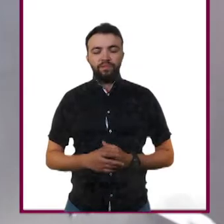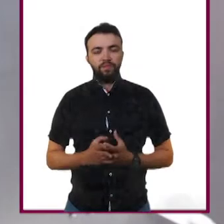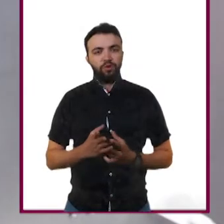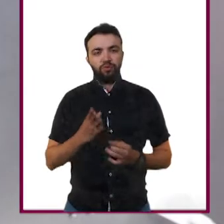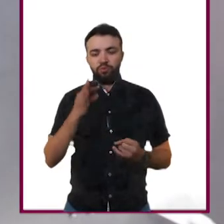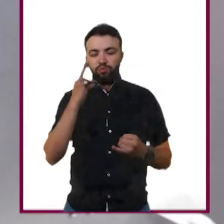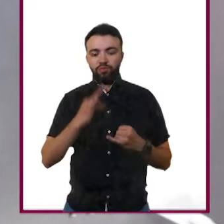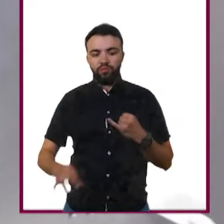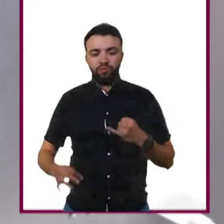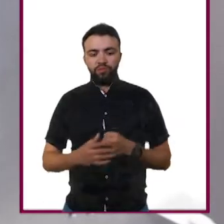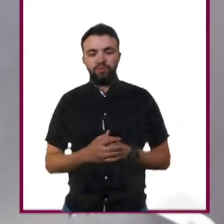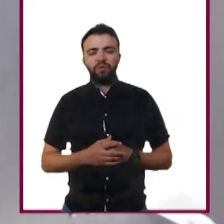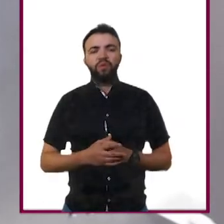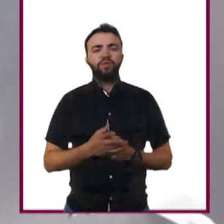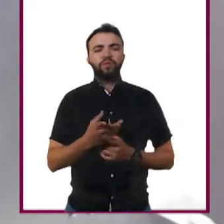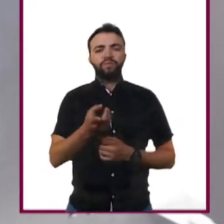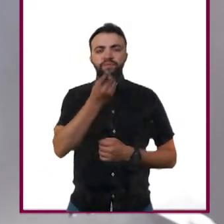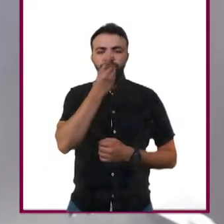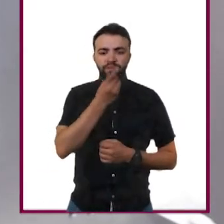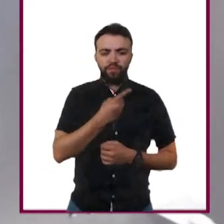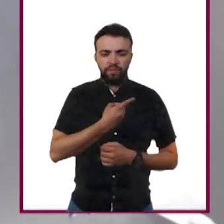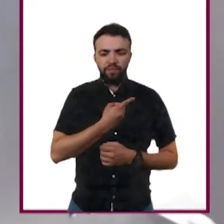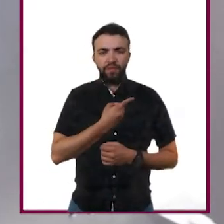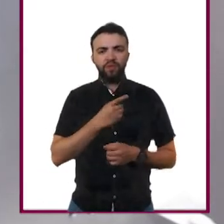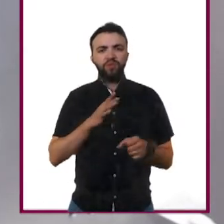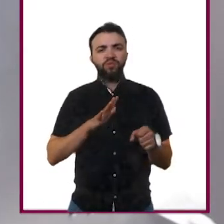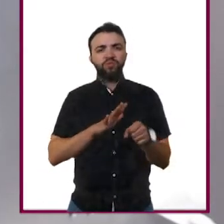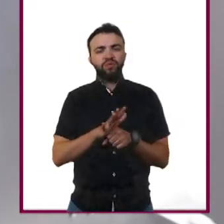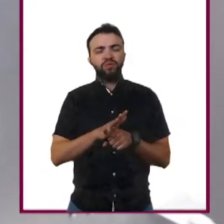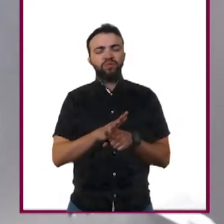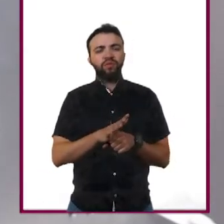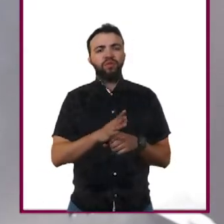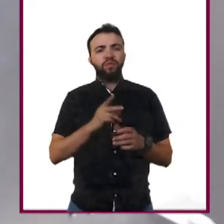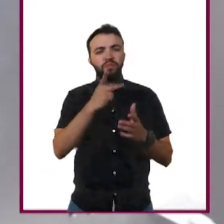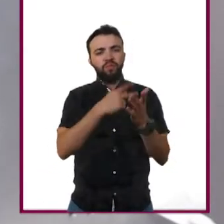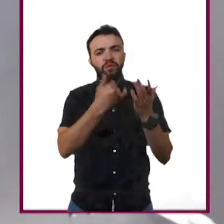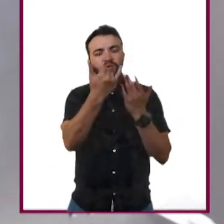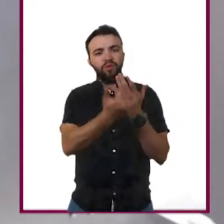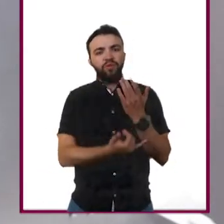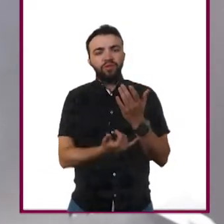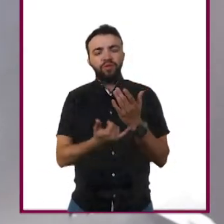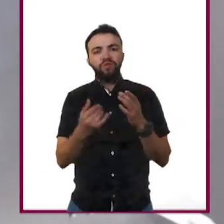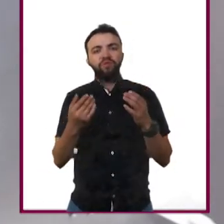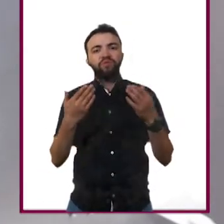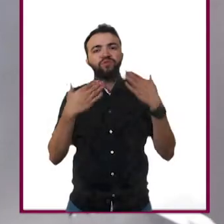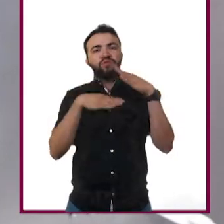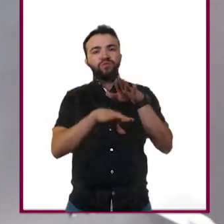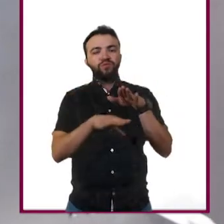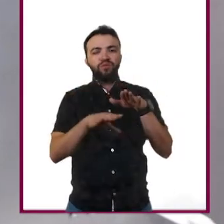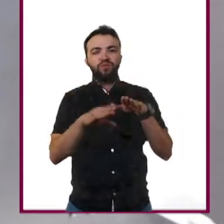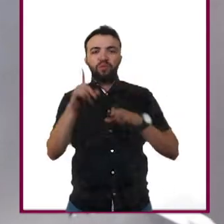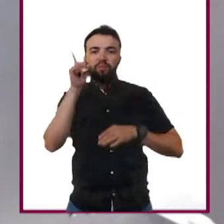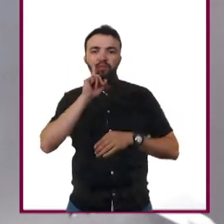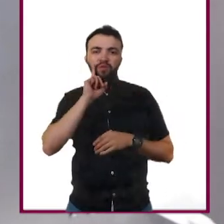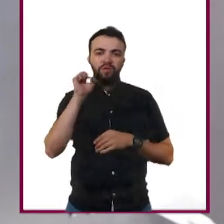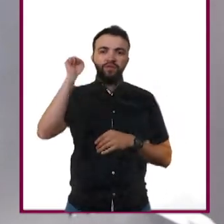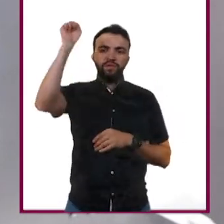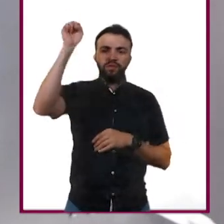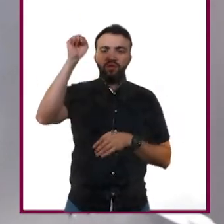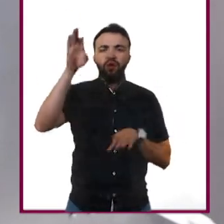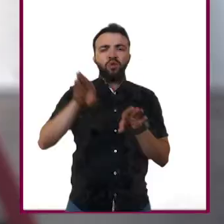Por último, cuéntanos de tus proyectos de prácticas feministas y qué es lo que buscas representar o cuestionar o cambiar de ellos,